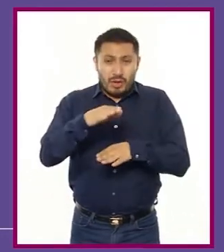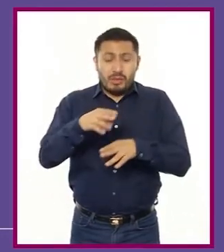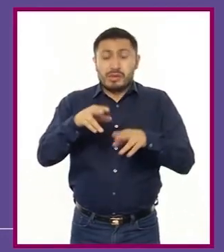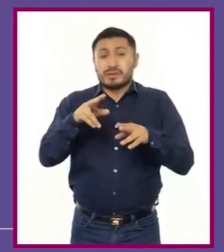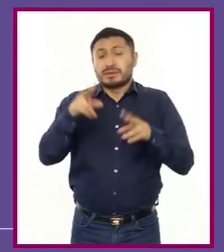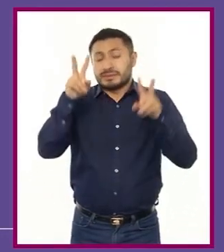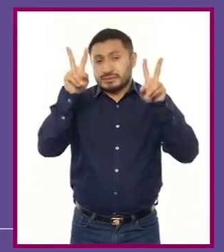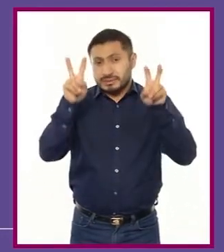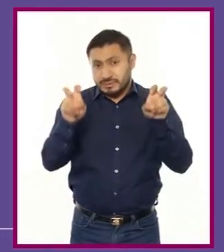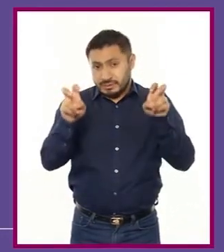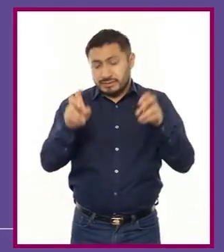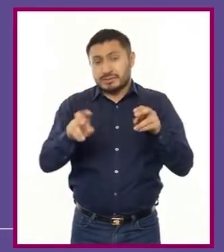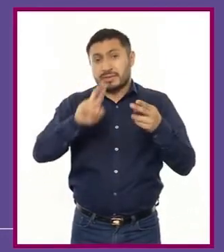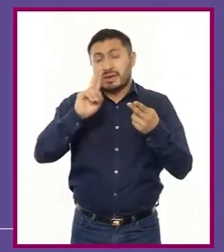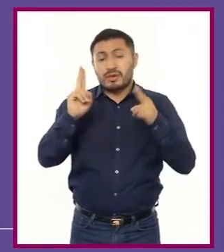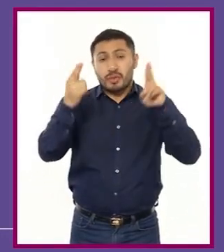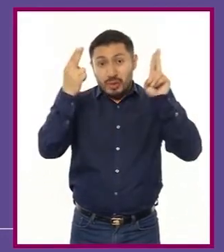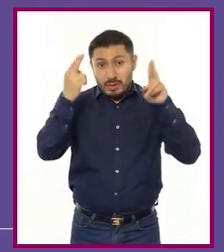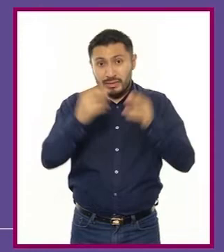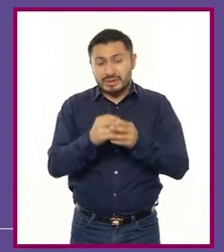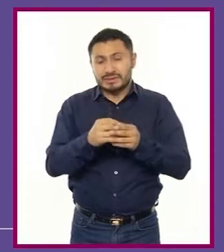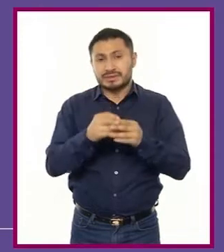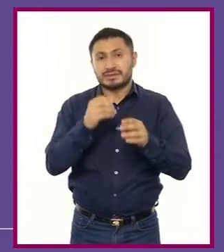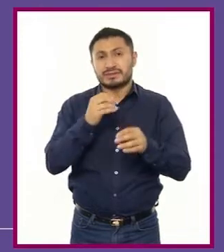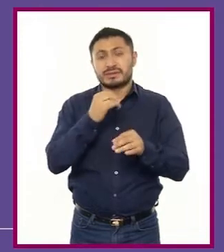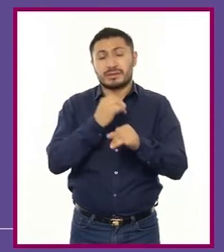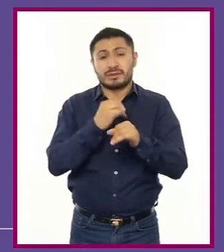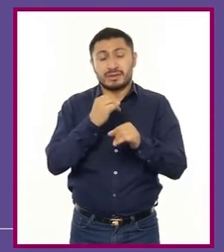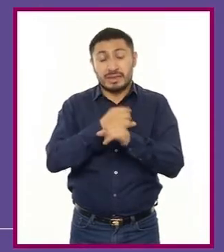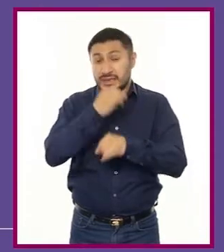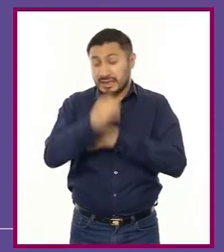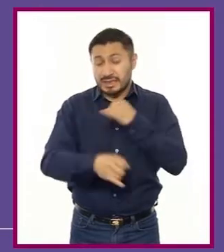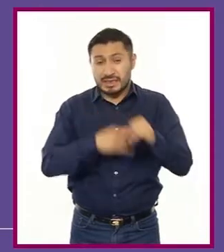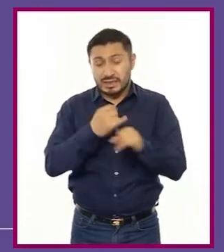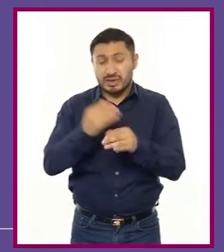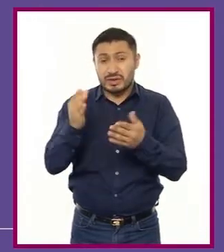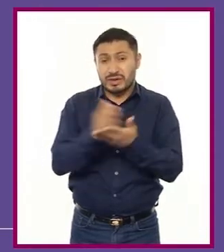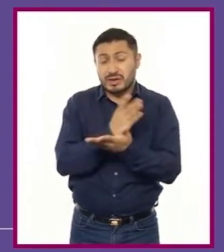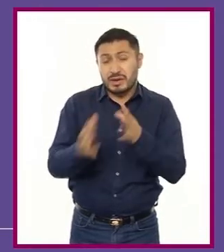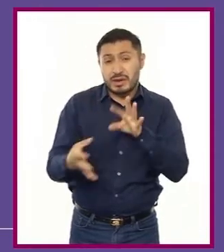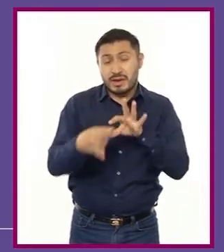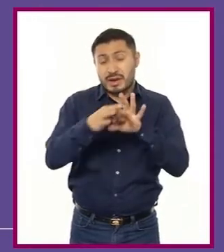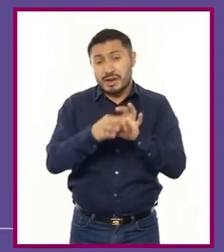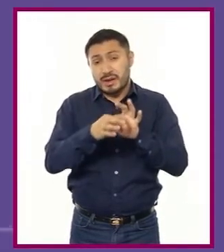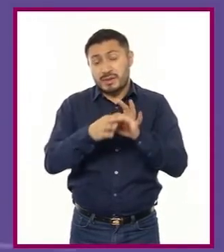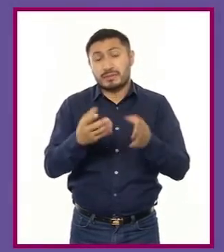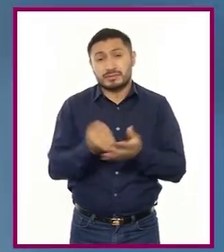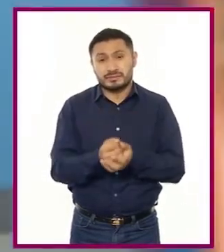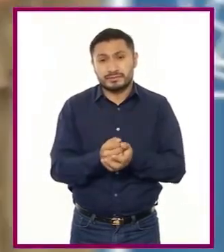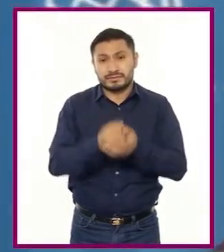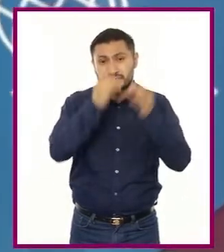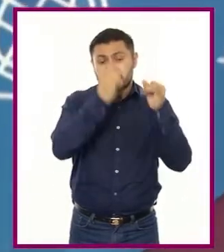principios de universalidad, interdependencia, indivisibilidad y progresividad.